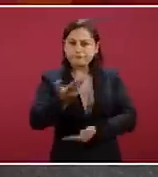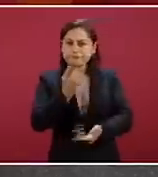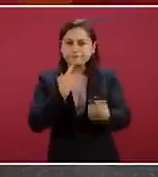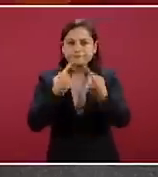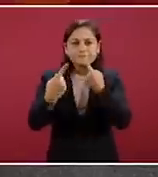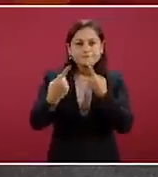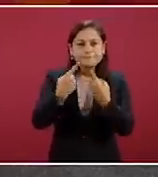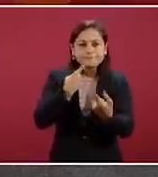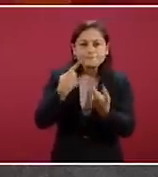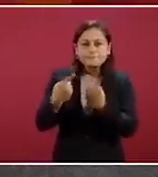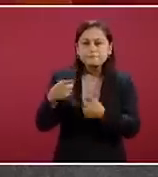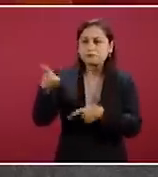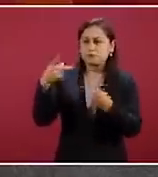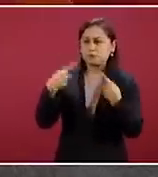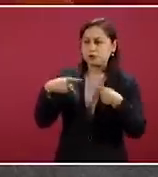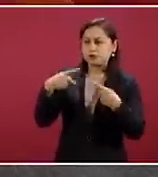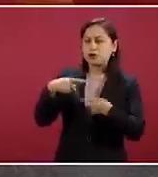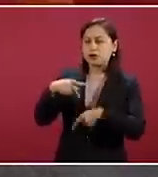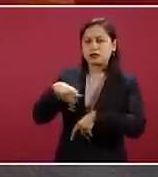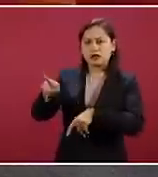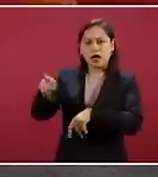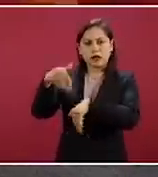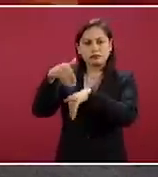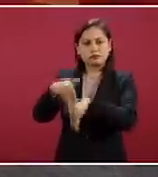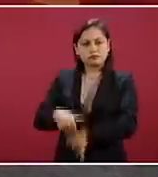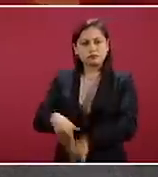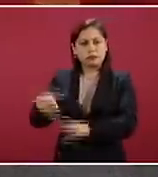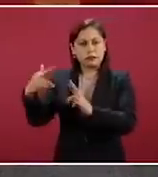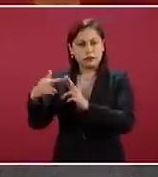entre creyentes y no creyentes, diálogo